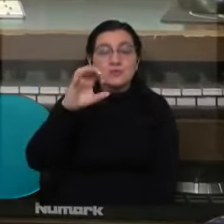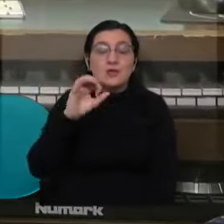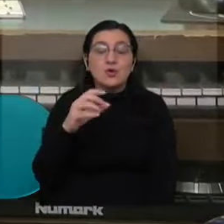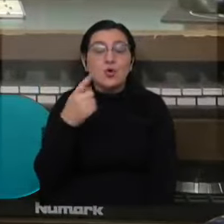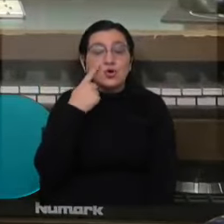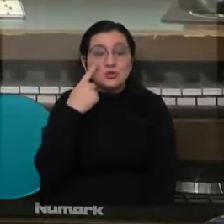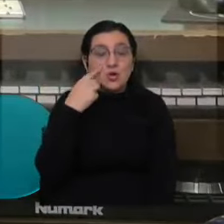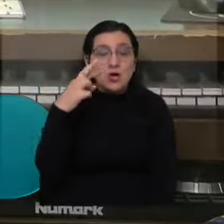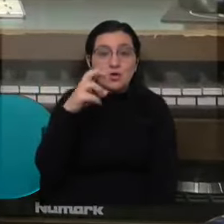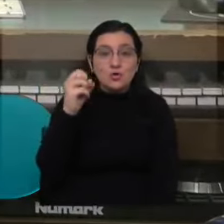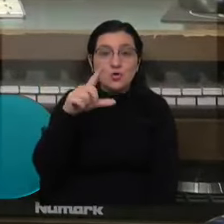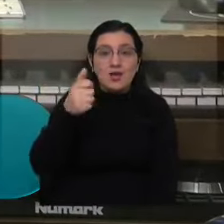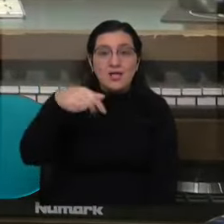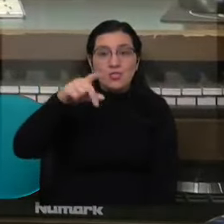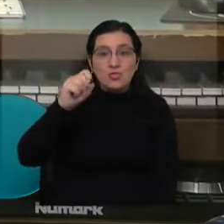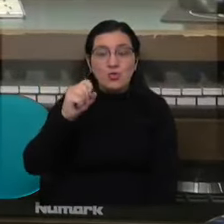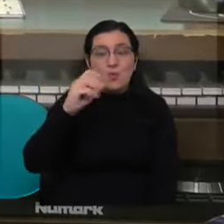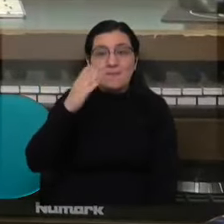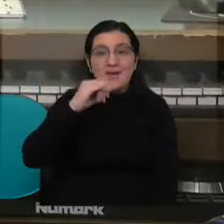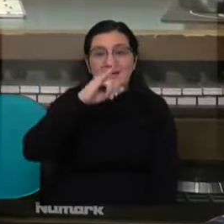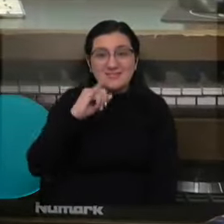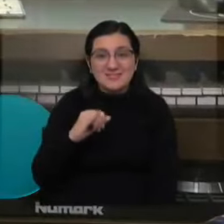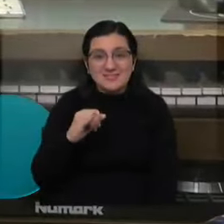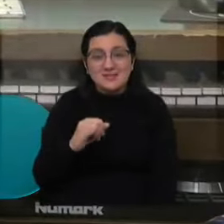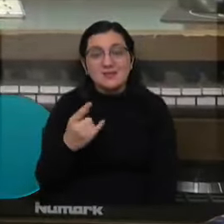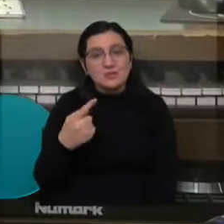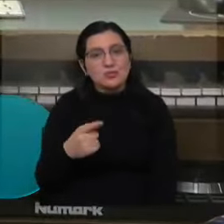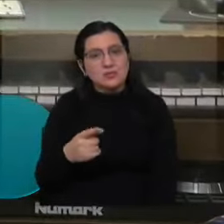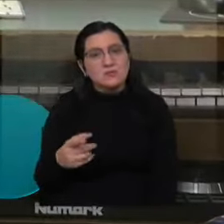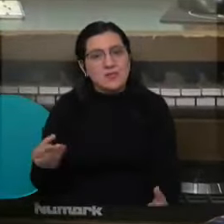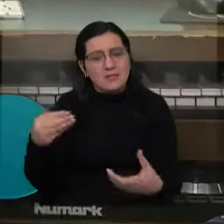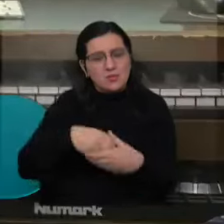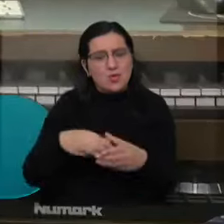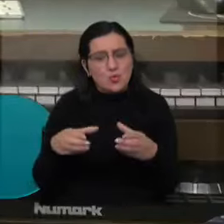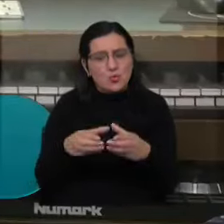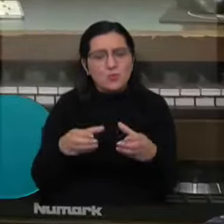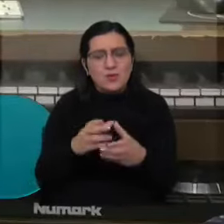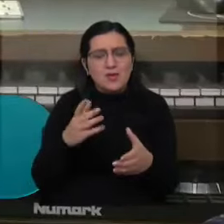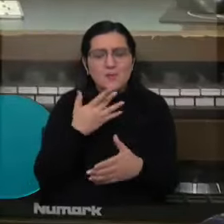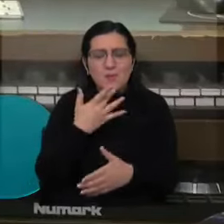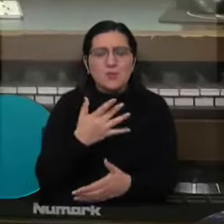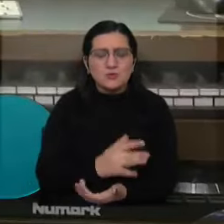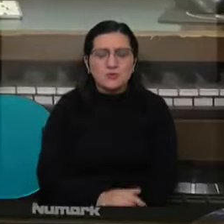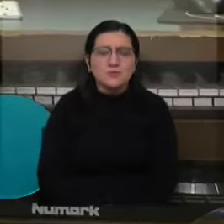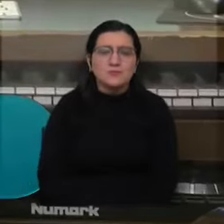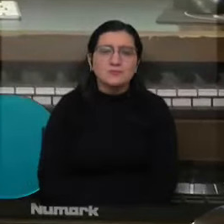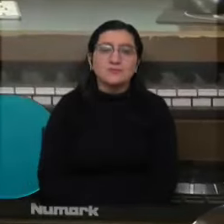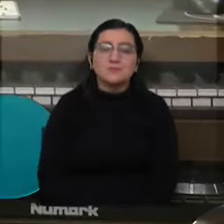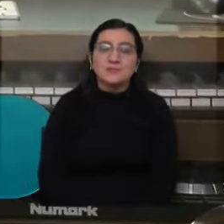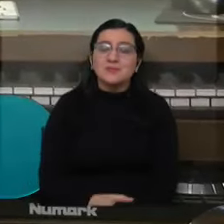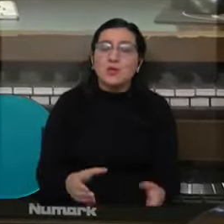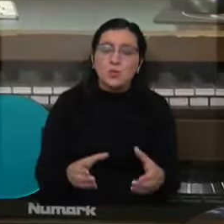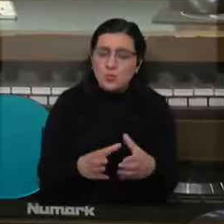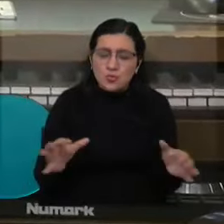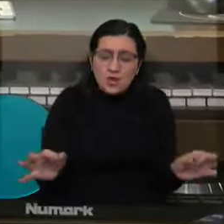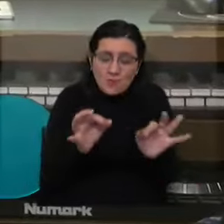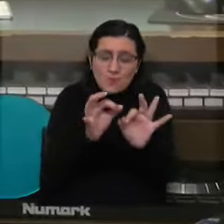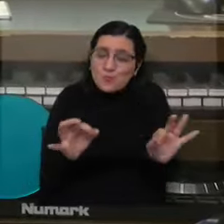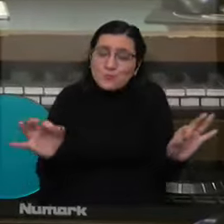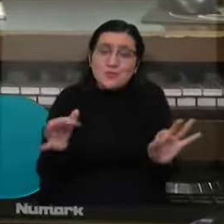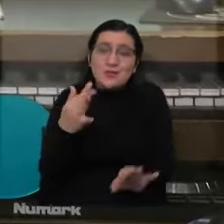Rolando paz y pasó a ser parte de esa barra enorme Rolando jti e toda esa barra de la música